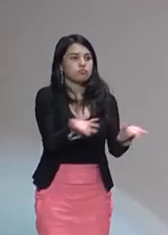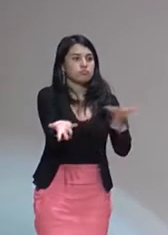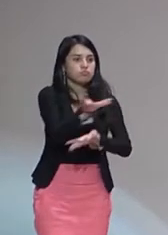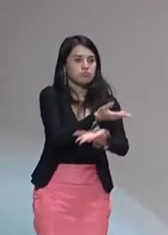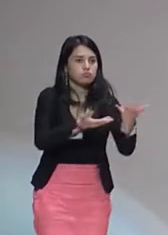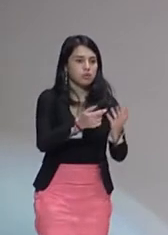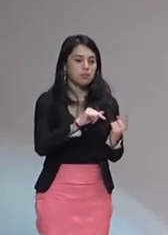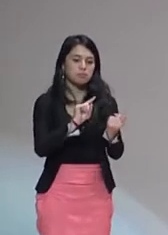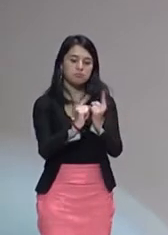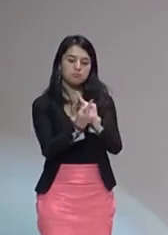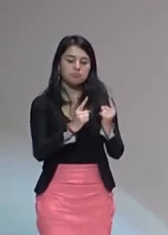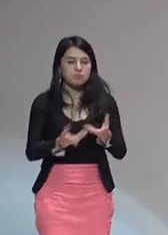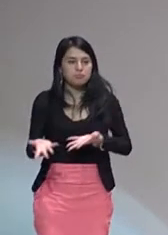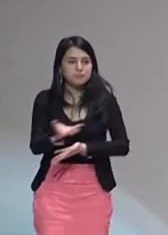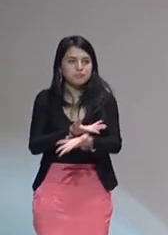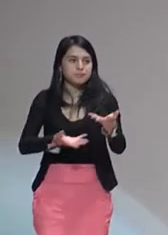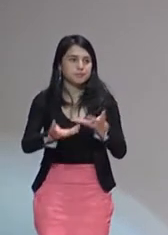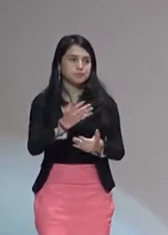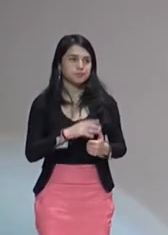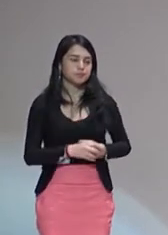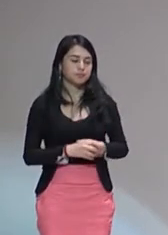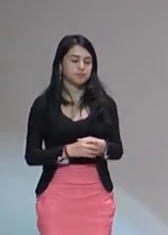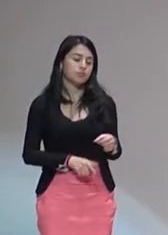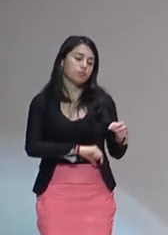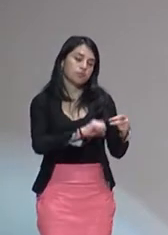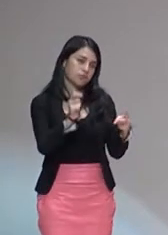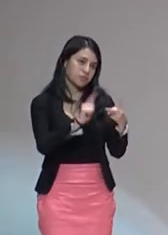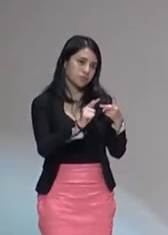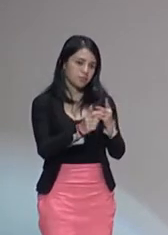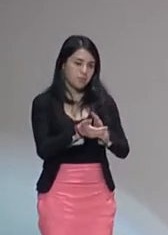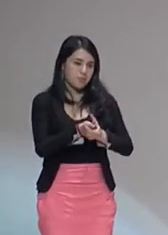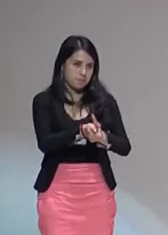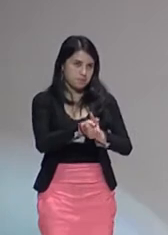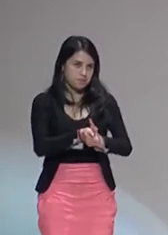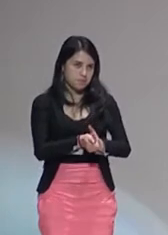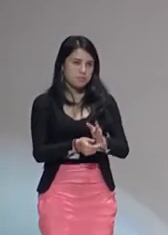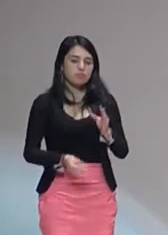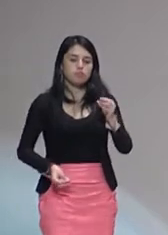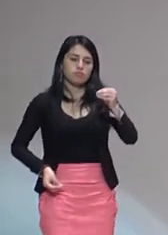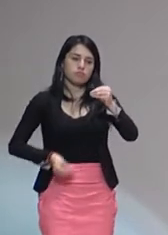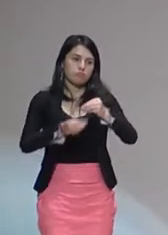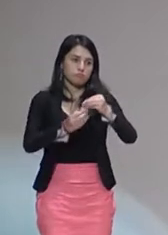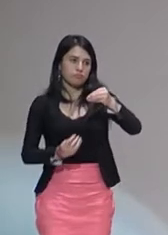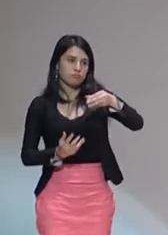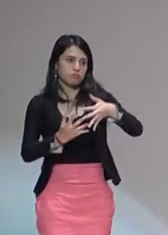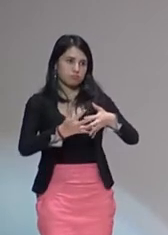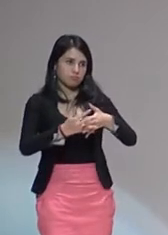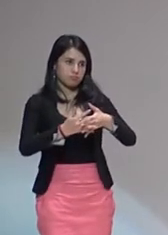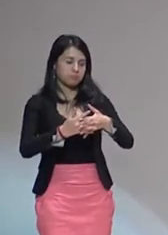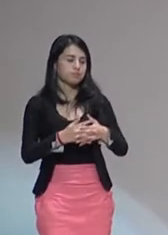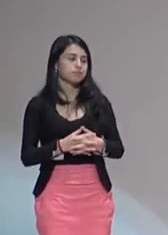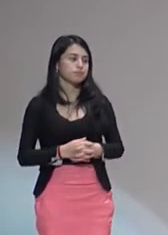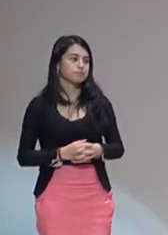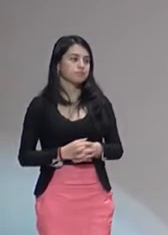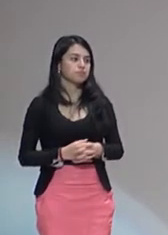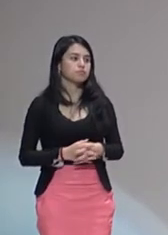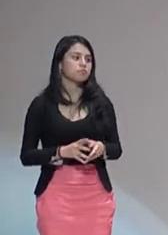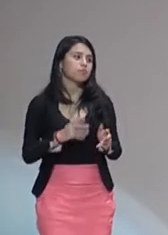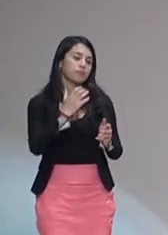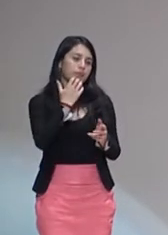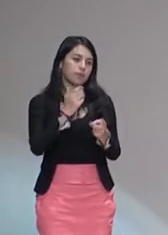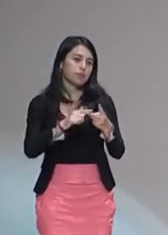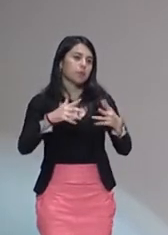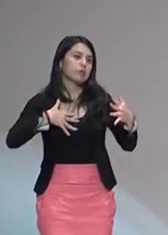compartir con el otro. Otros métodos complementan este escenario. Está la parte